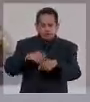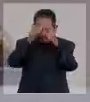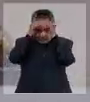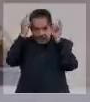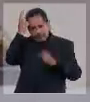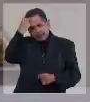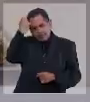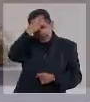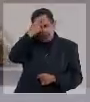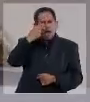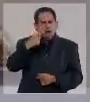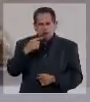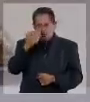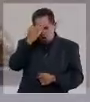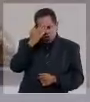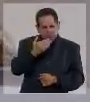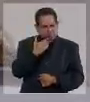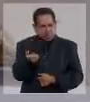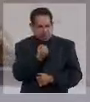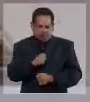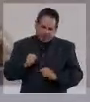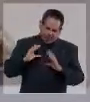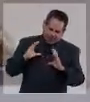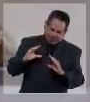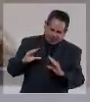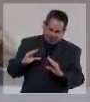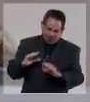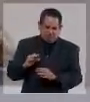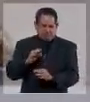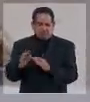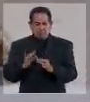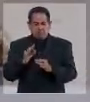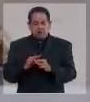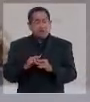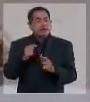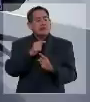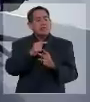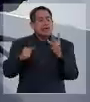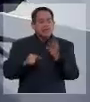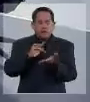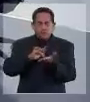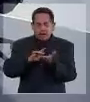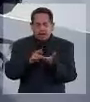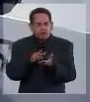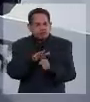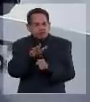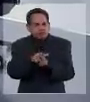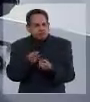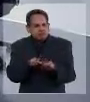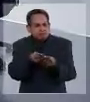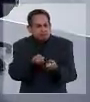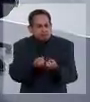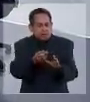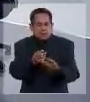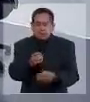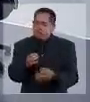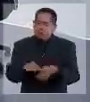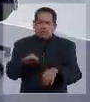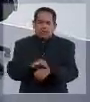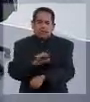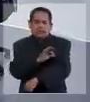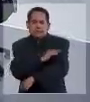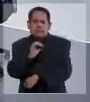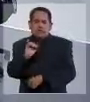bien capacitados y, segundo, todos los medicamentos necesarios, por supuesto, empezando por la insulina.